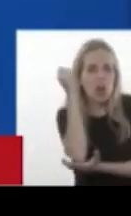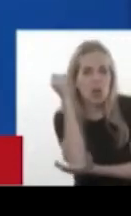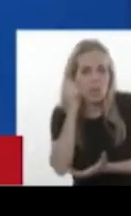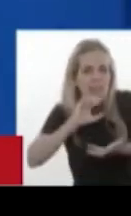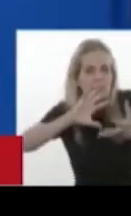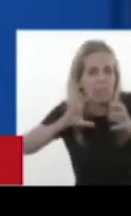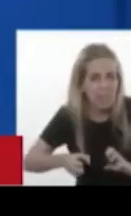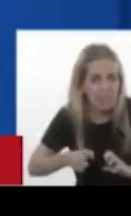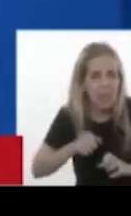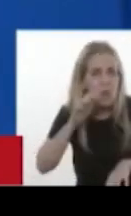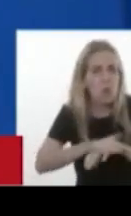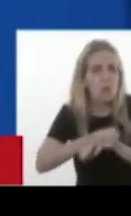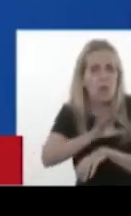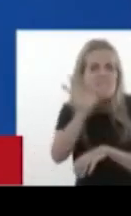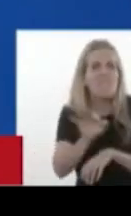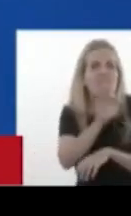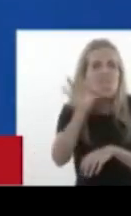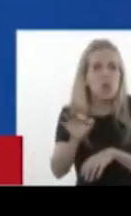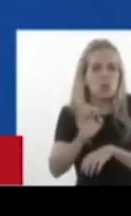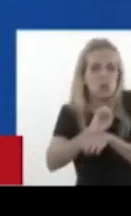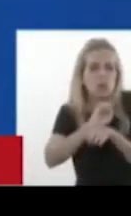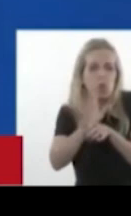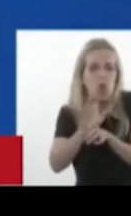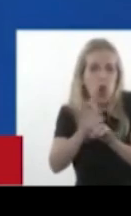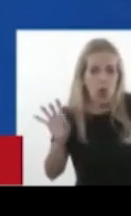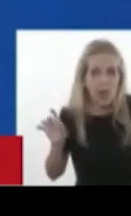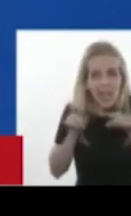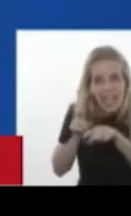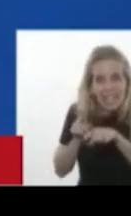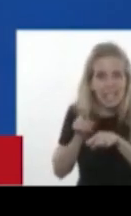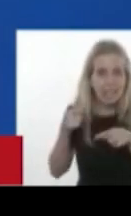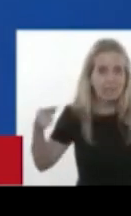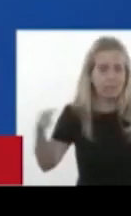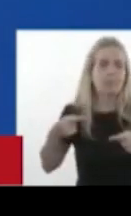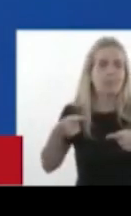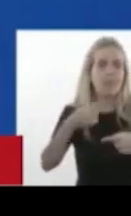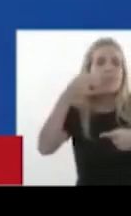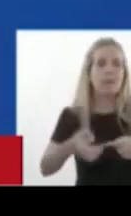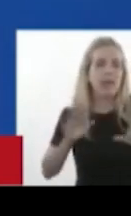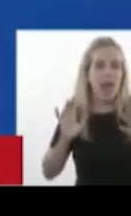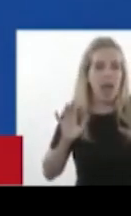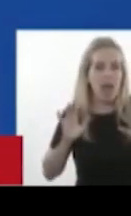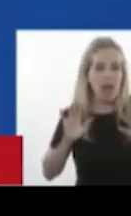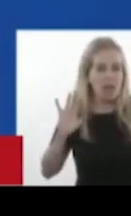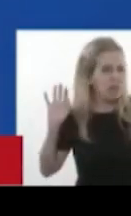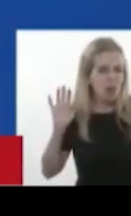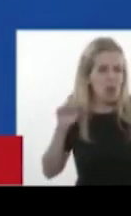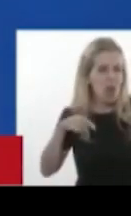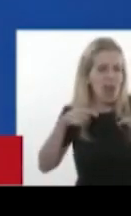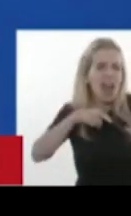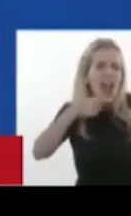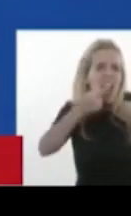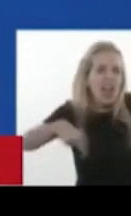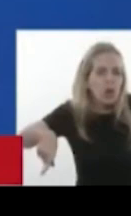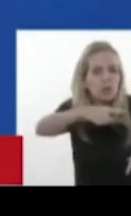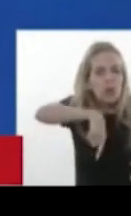los pueblos. Ese es el verdadero enemigo que tenemos. Nada de lo que hacemos